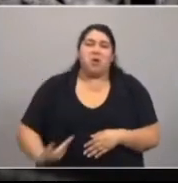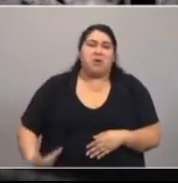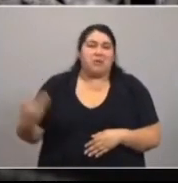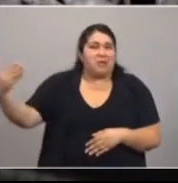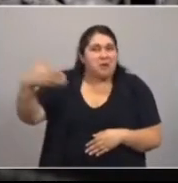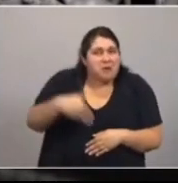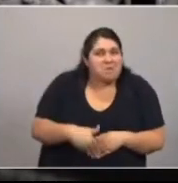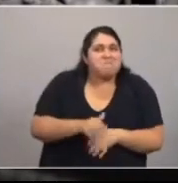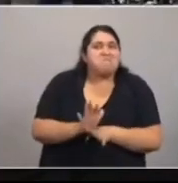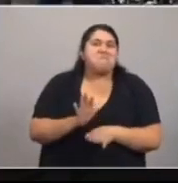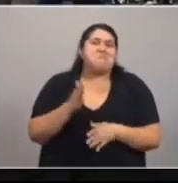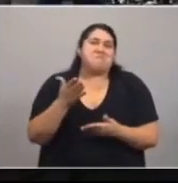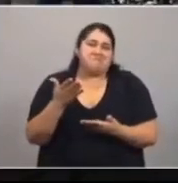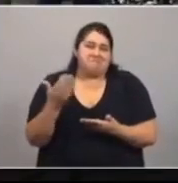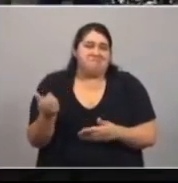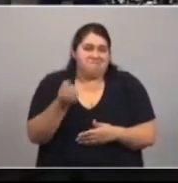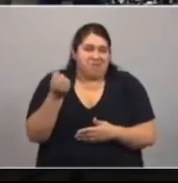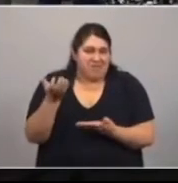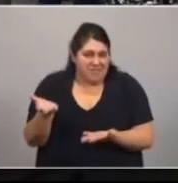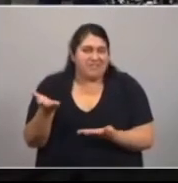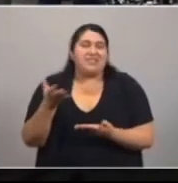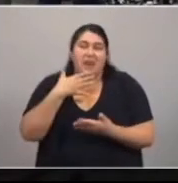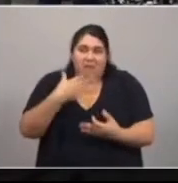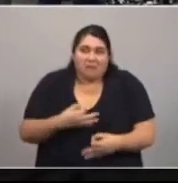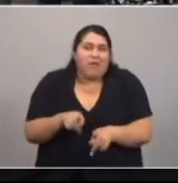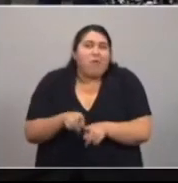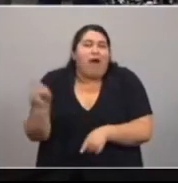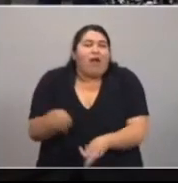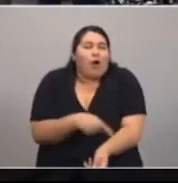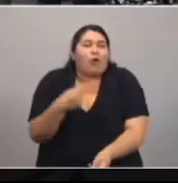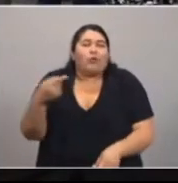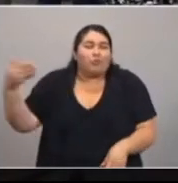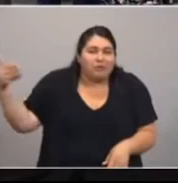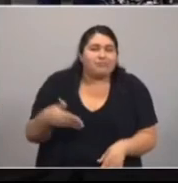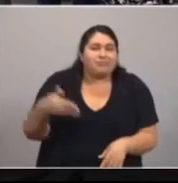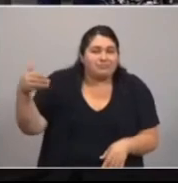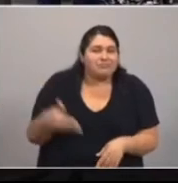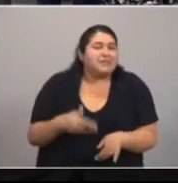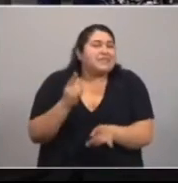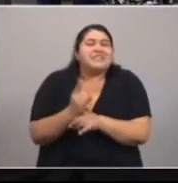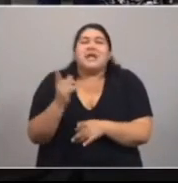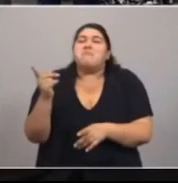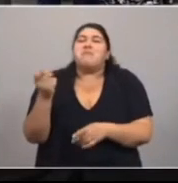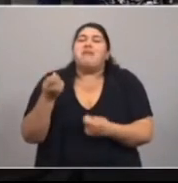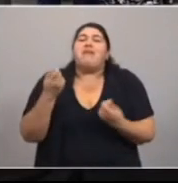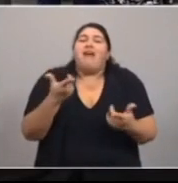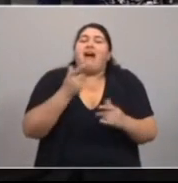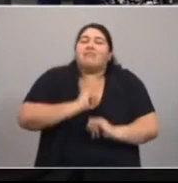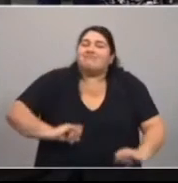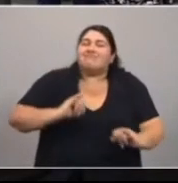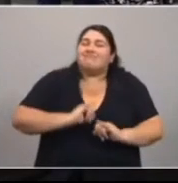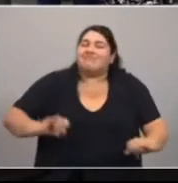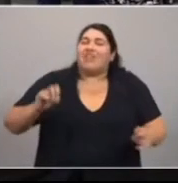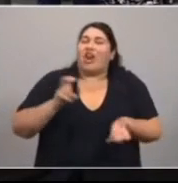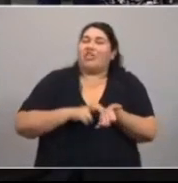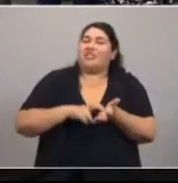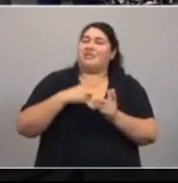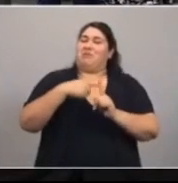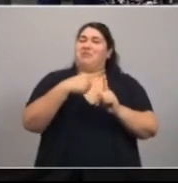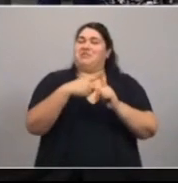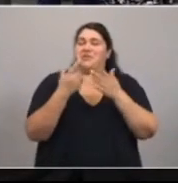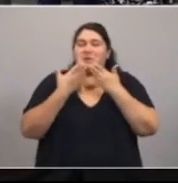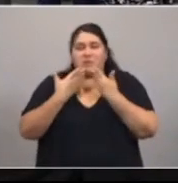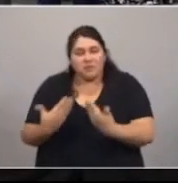que ya es una costumbre, Axel, cada vez que venís a Varela venís a traer buenas noticias, así que muchísimas gracias por hacerlo, por estar presente como